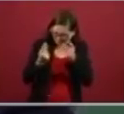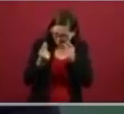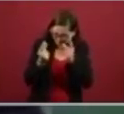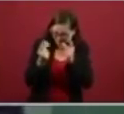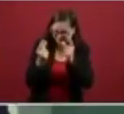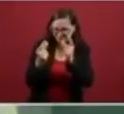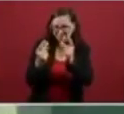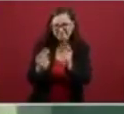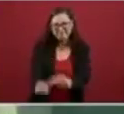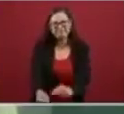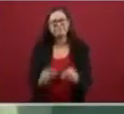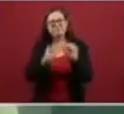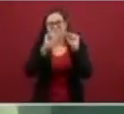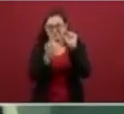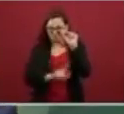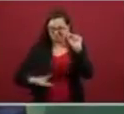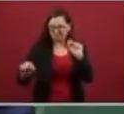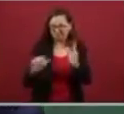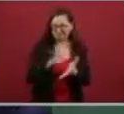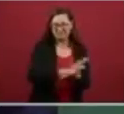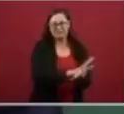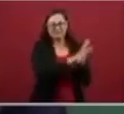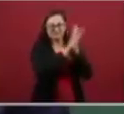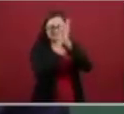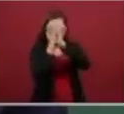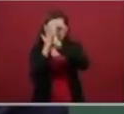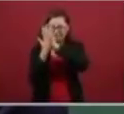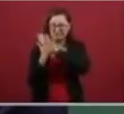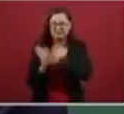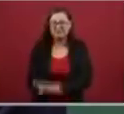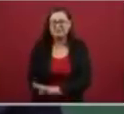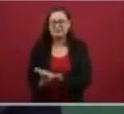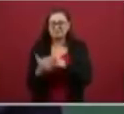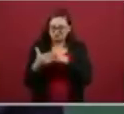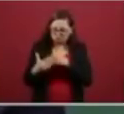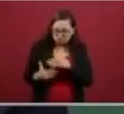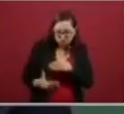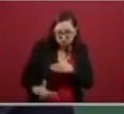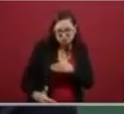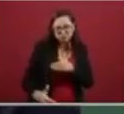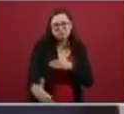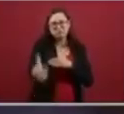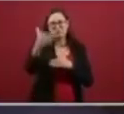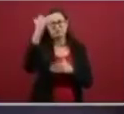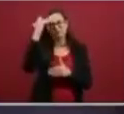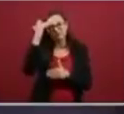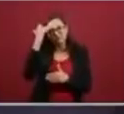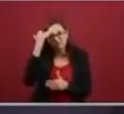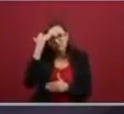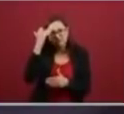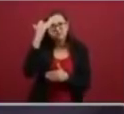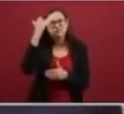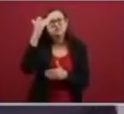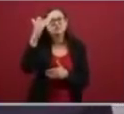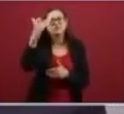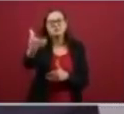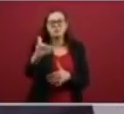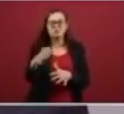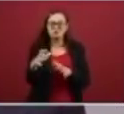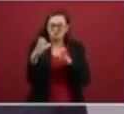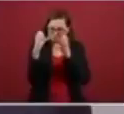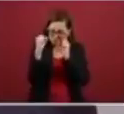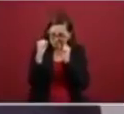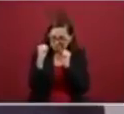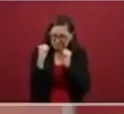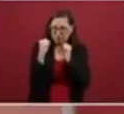consumamos la obra de transformación, más tiempo tendremos para